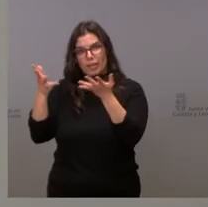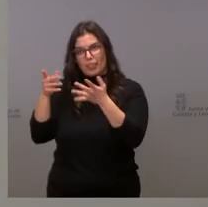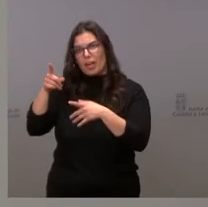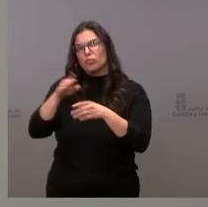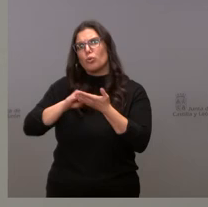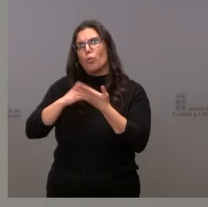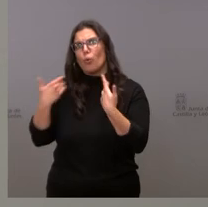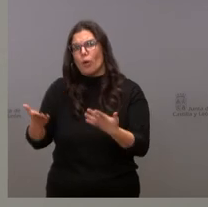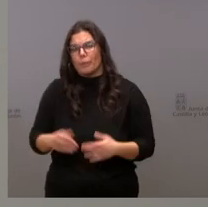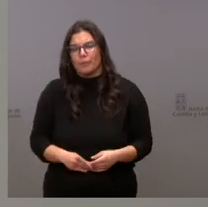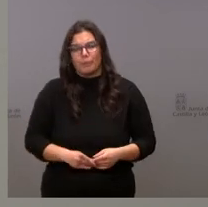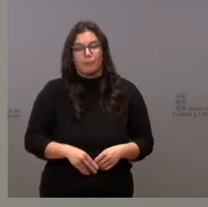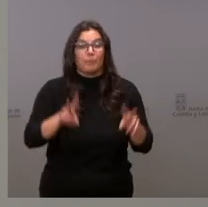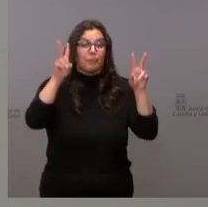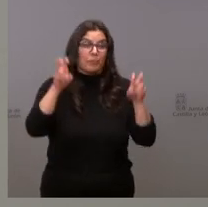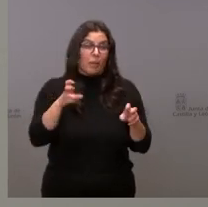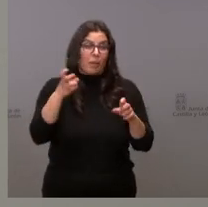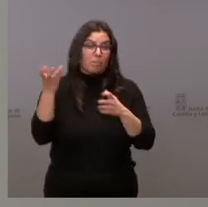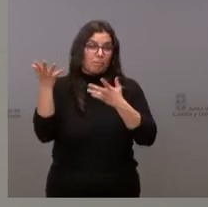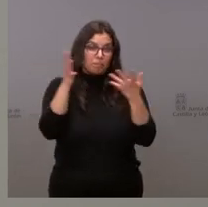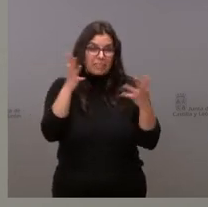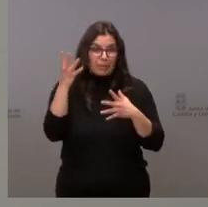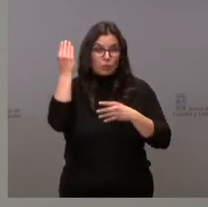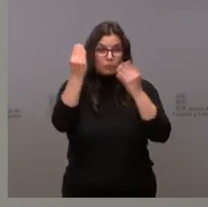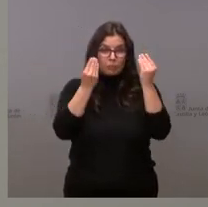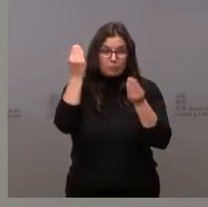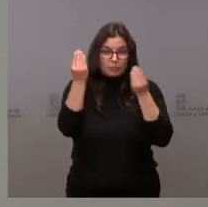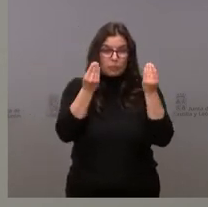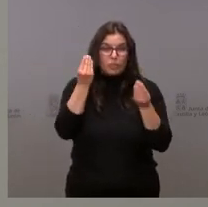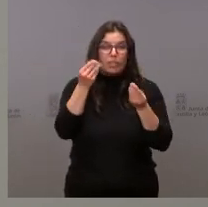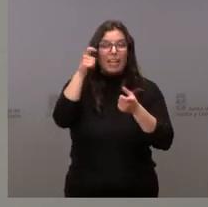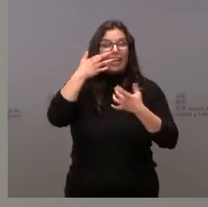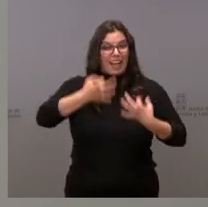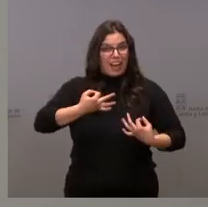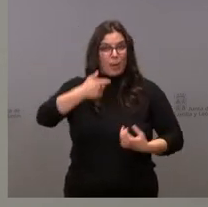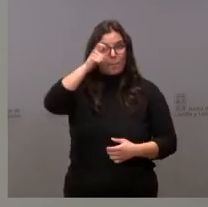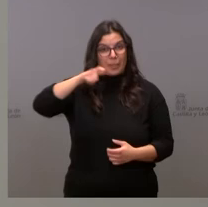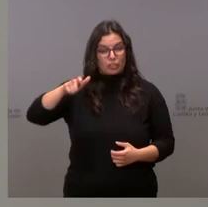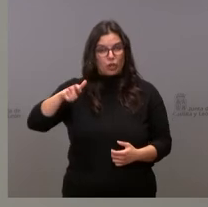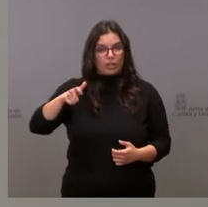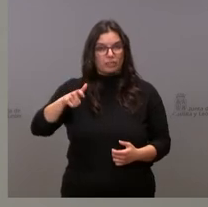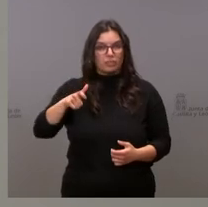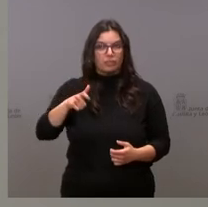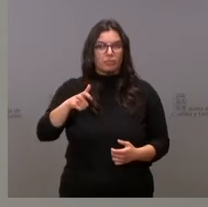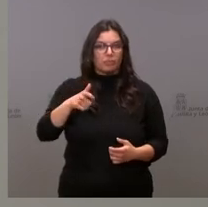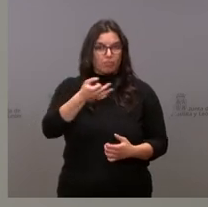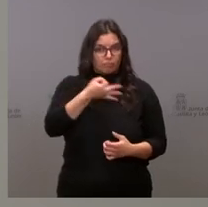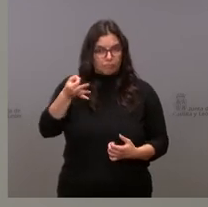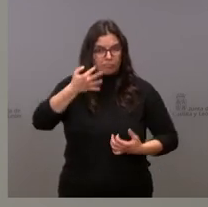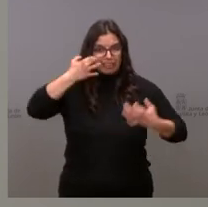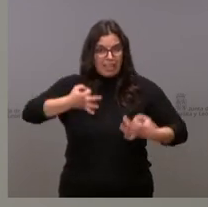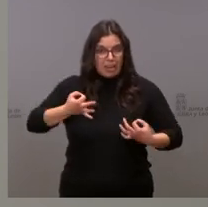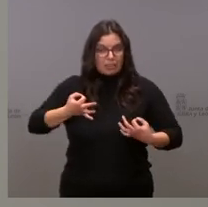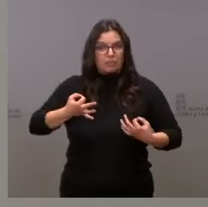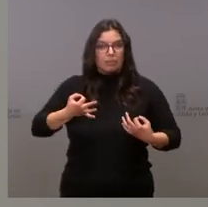cuanto al número podríamos estimar real de personas que real el correcto y real pues